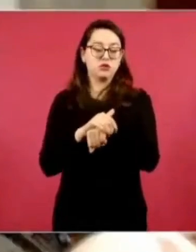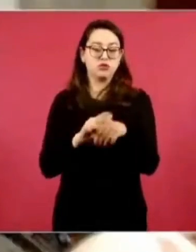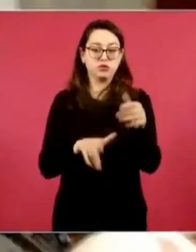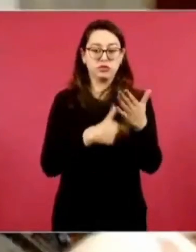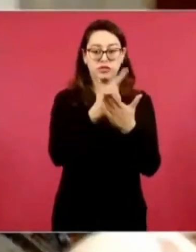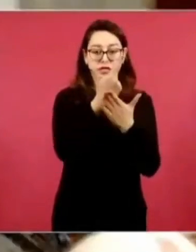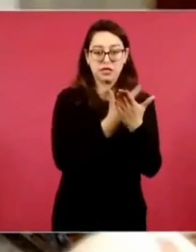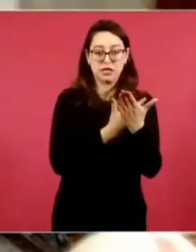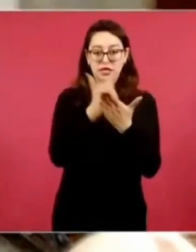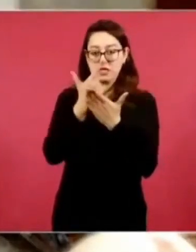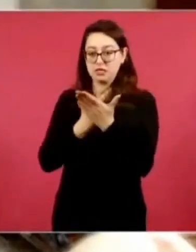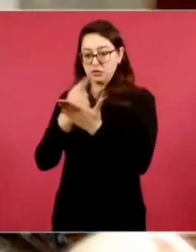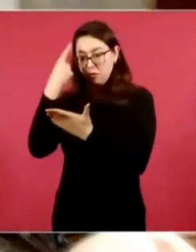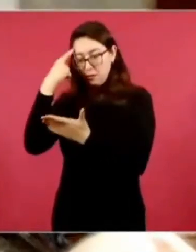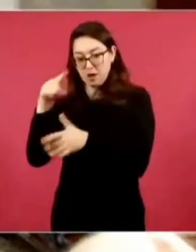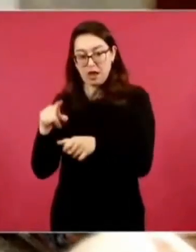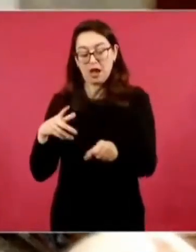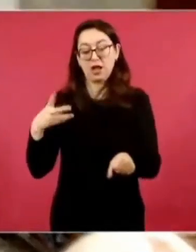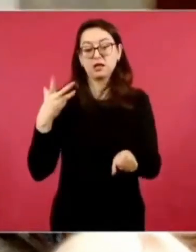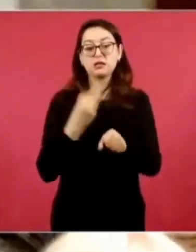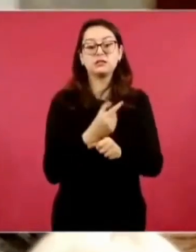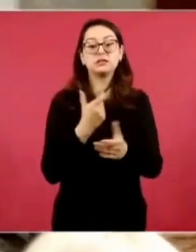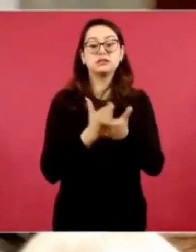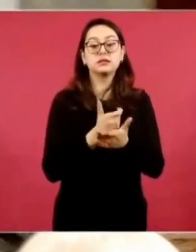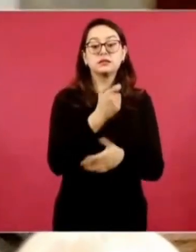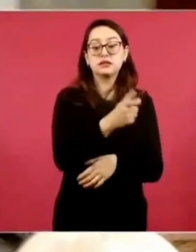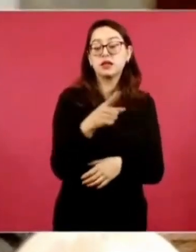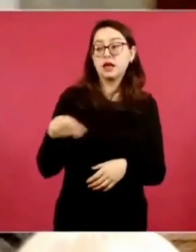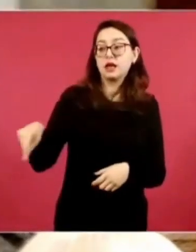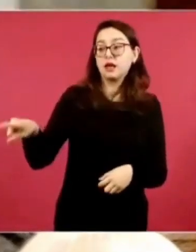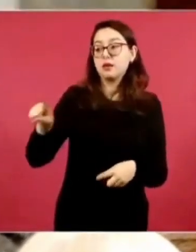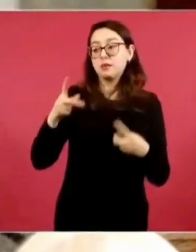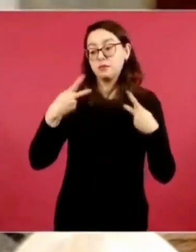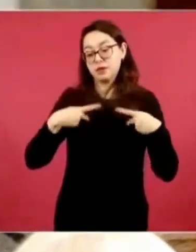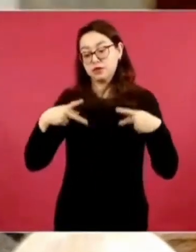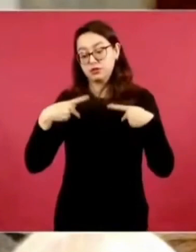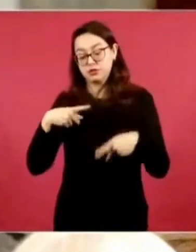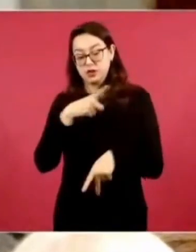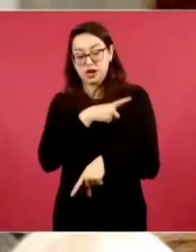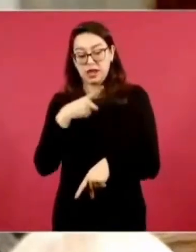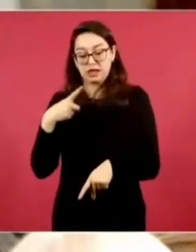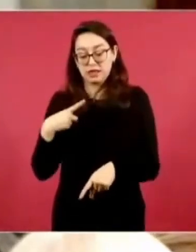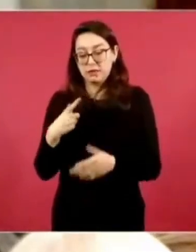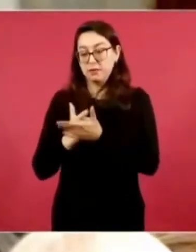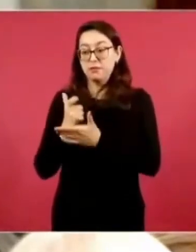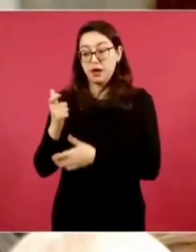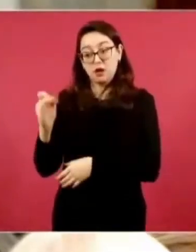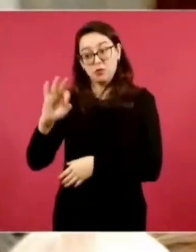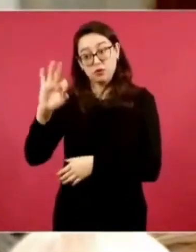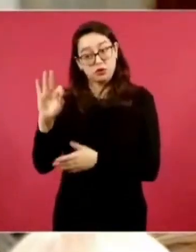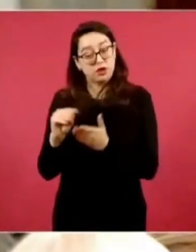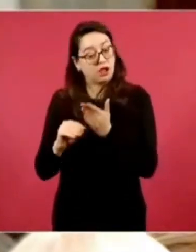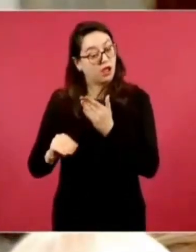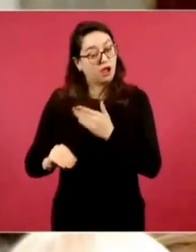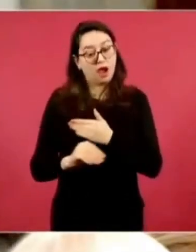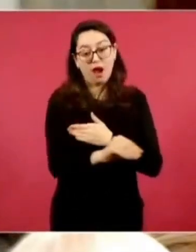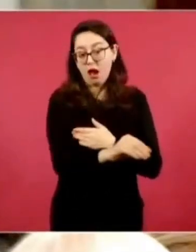de reparación y las víctimas se veían obligadas a dar un porcentaje de esa reparación.